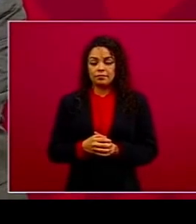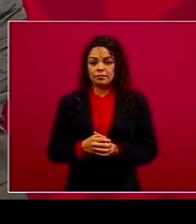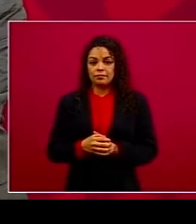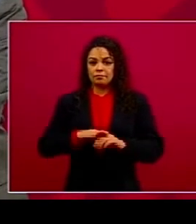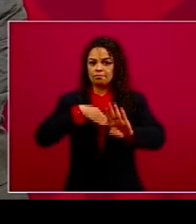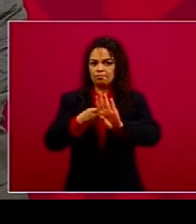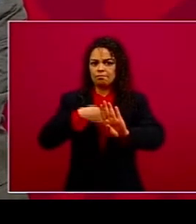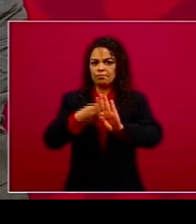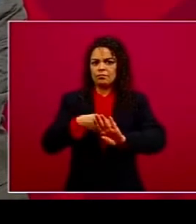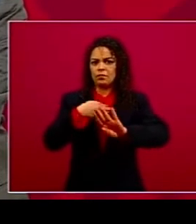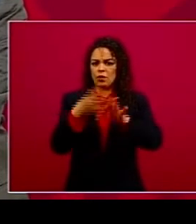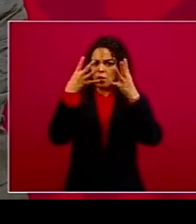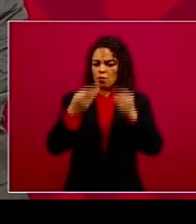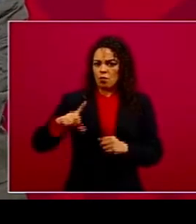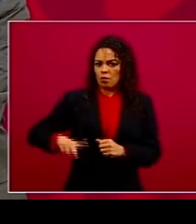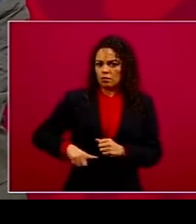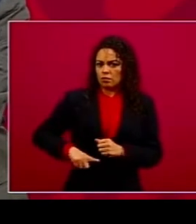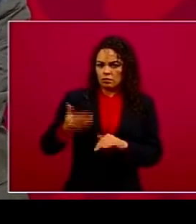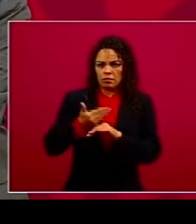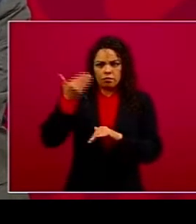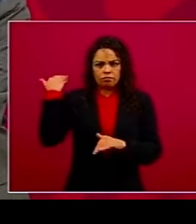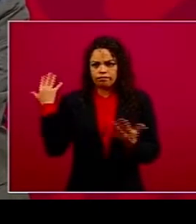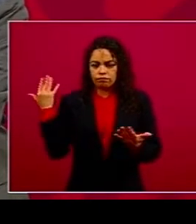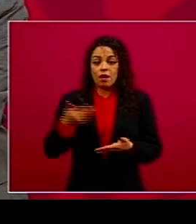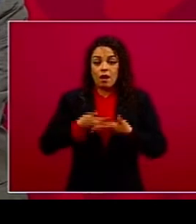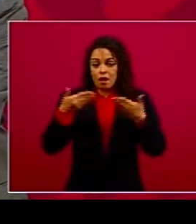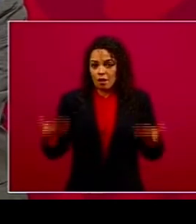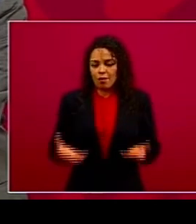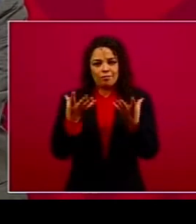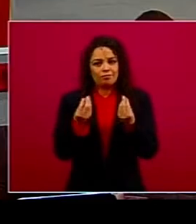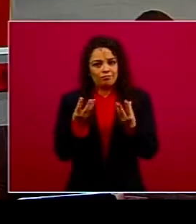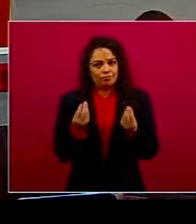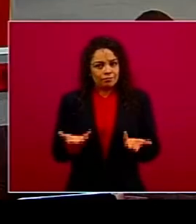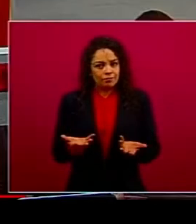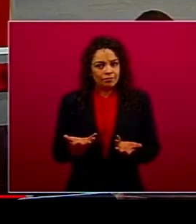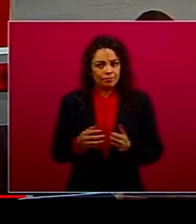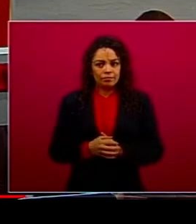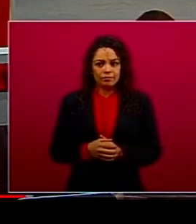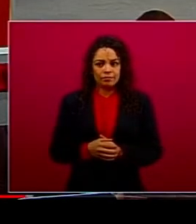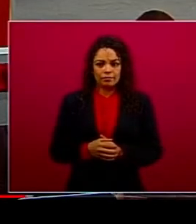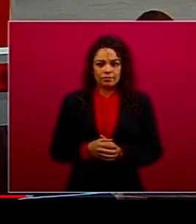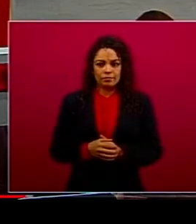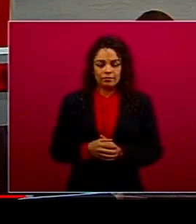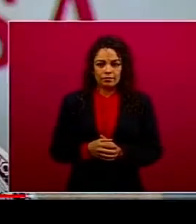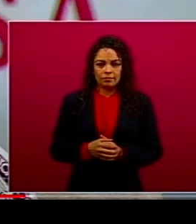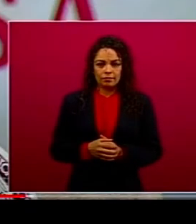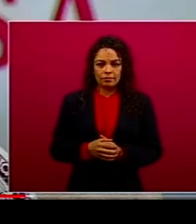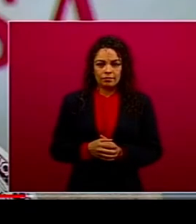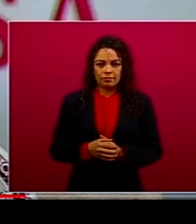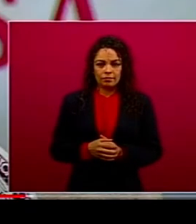ahora. Poco. Díganme si así fue en el sexenio pasado, así fue con Calderón.